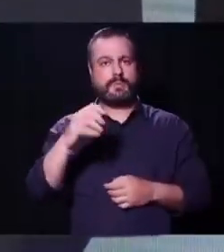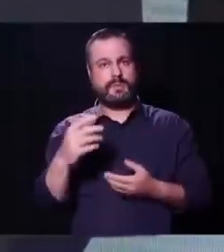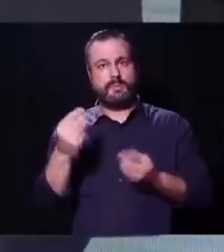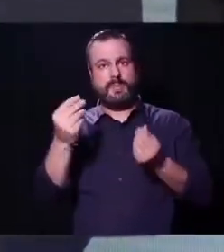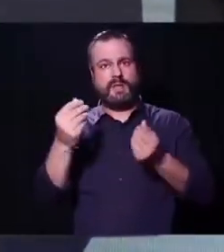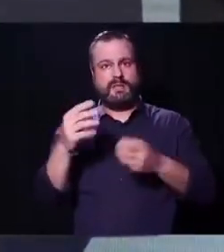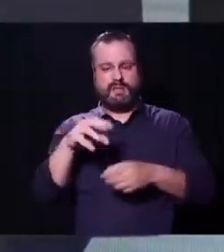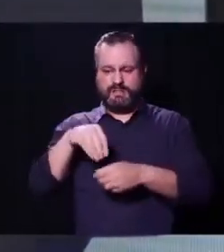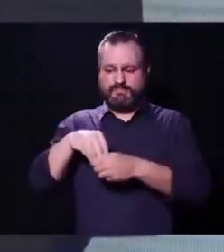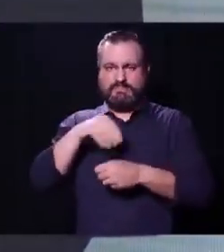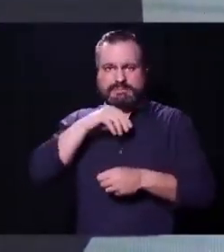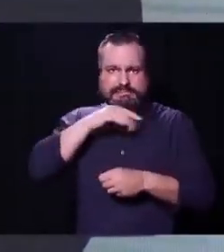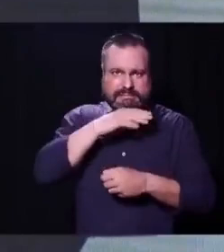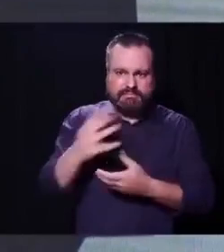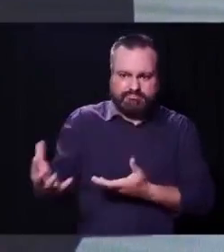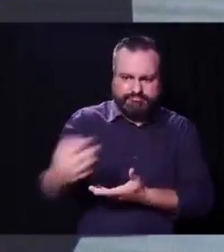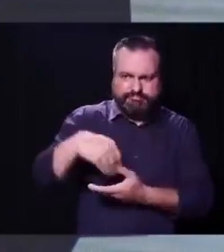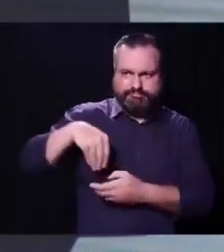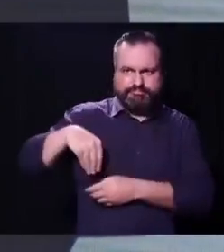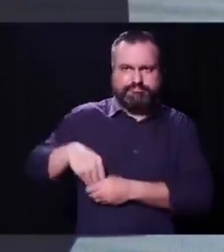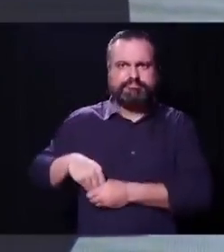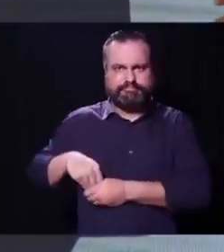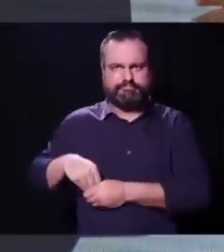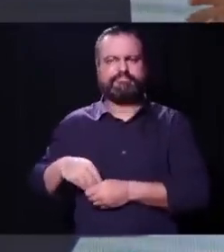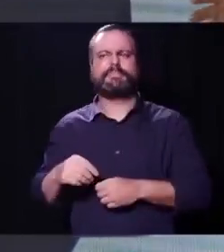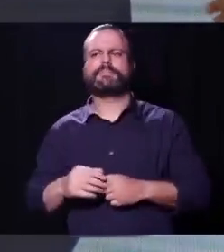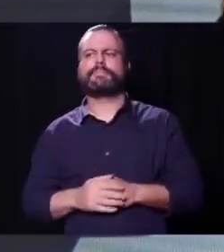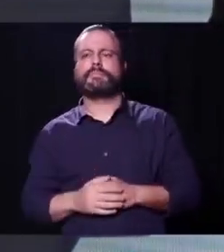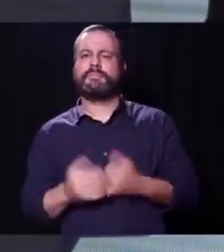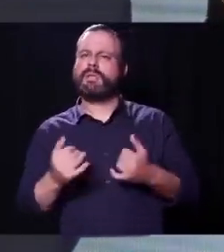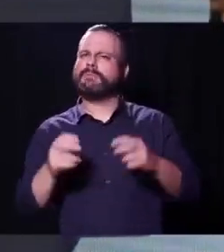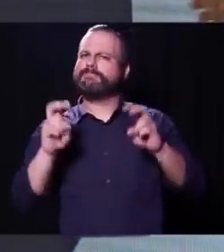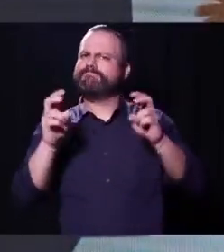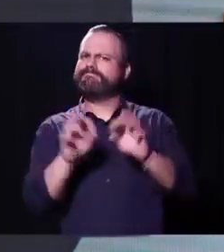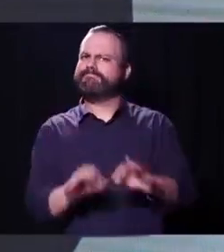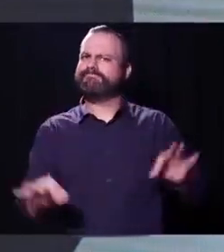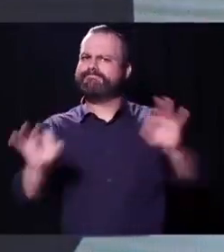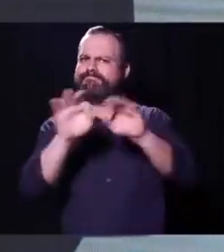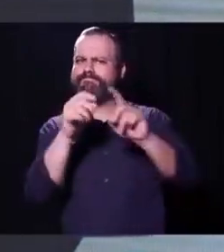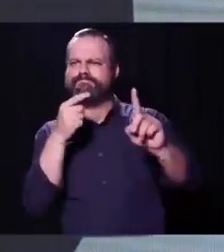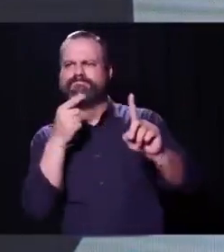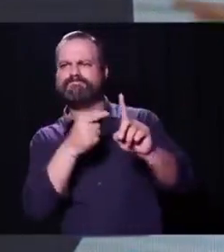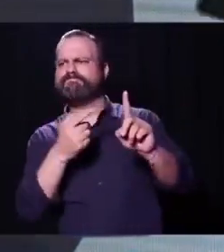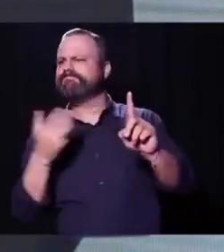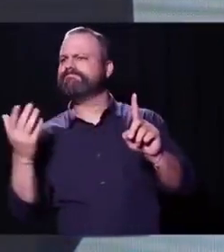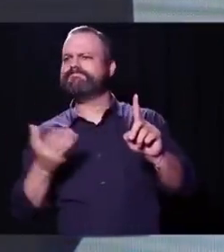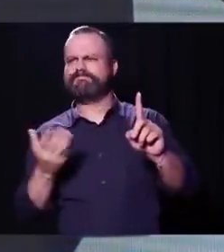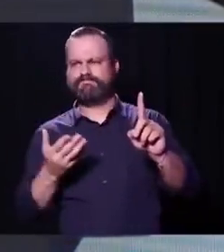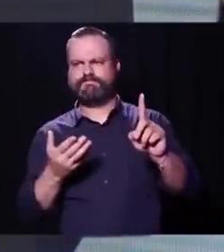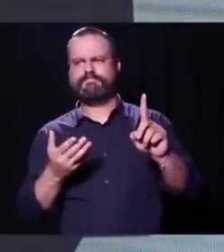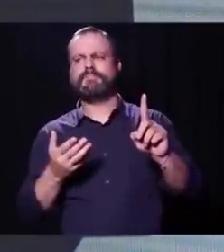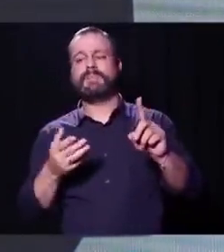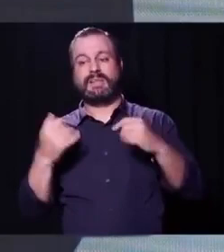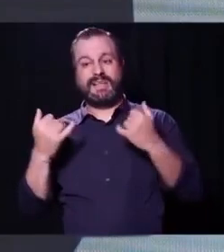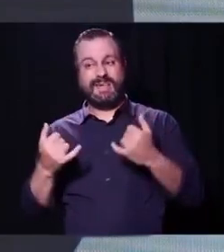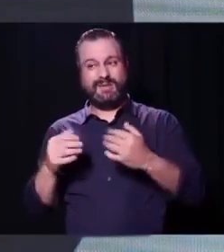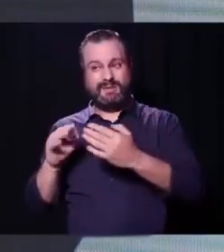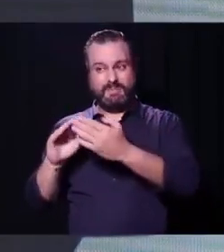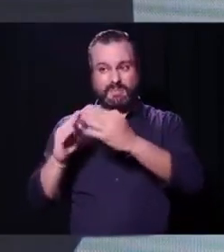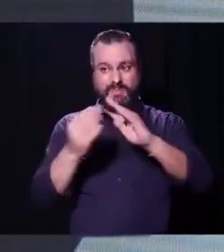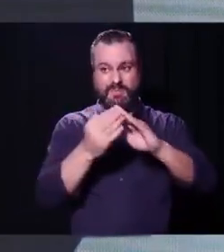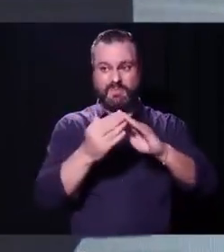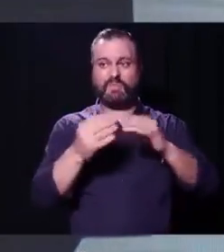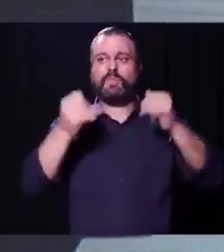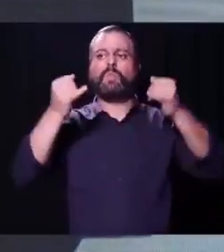temas importantes, dos causas muy importantes para un nuevo orden constitucional. Seguro social,